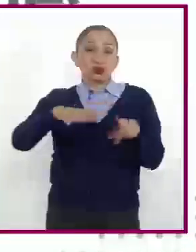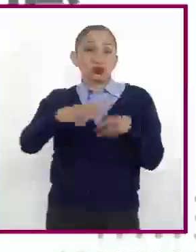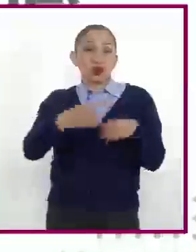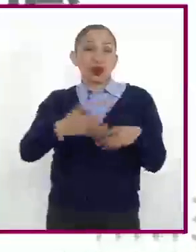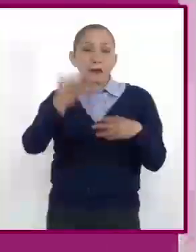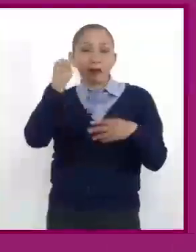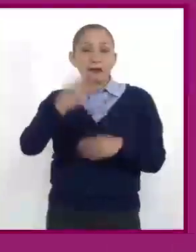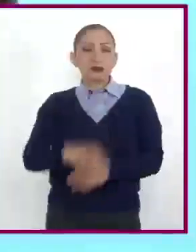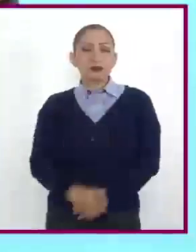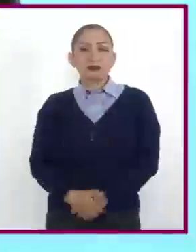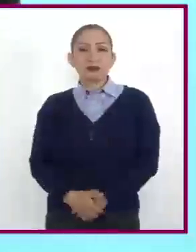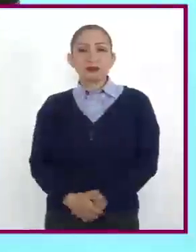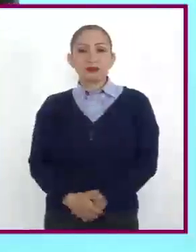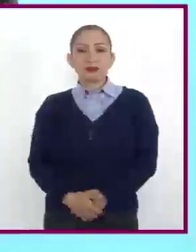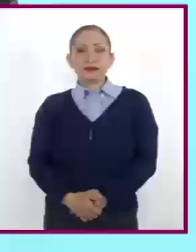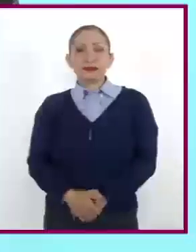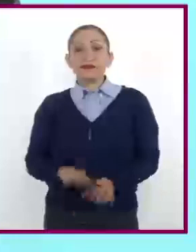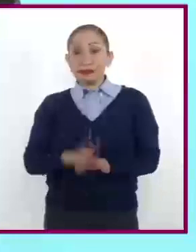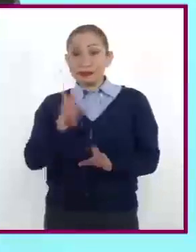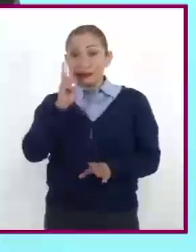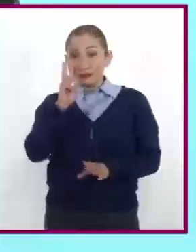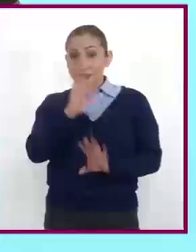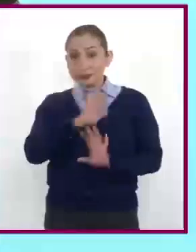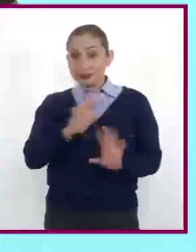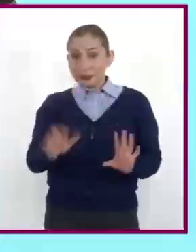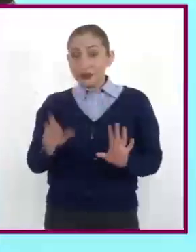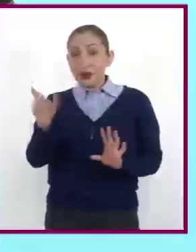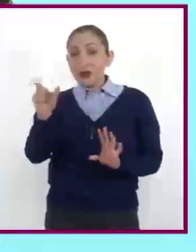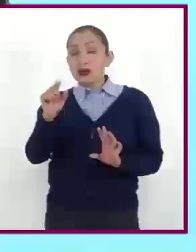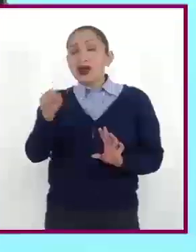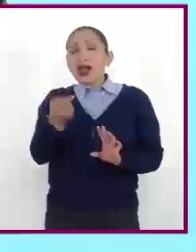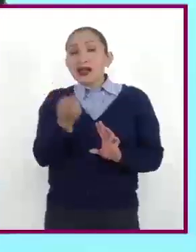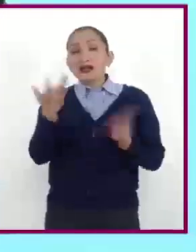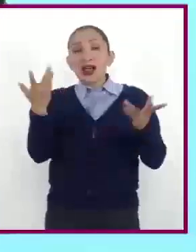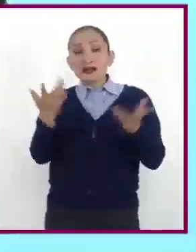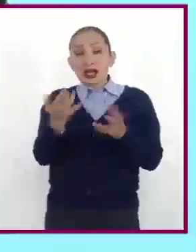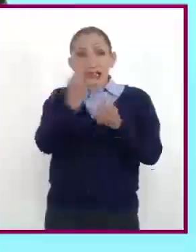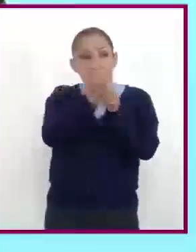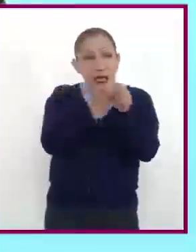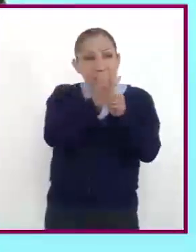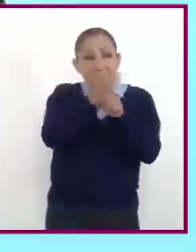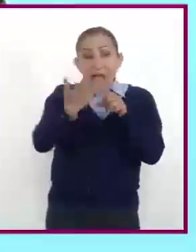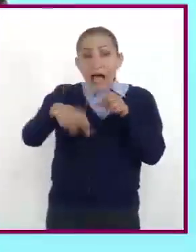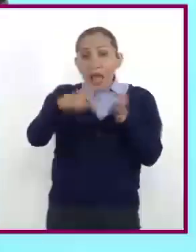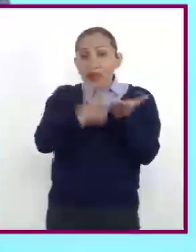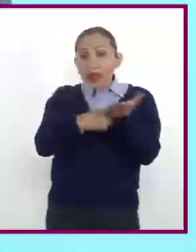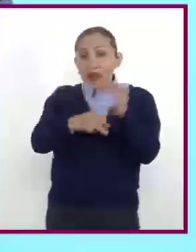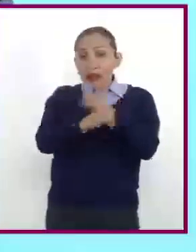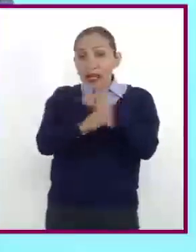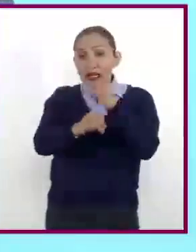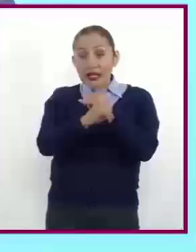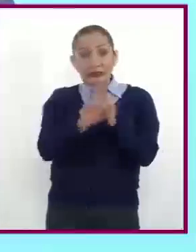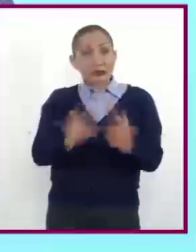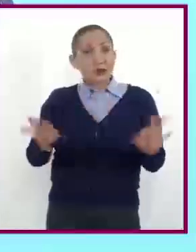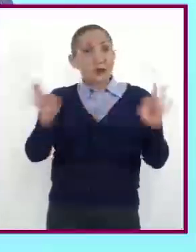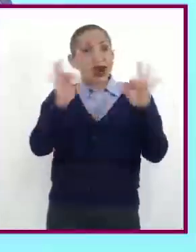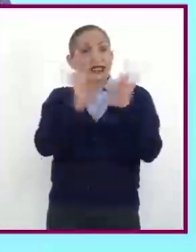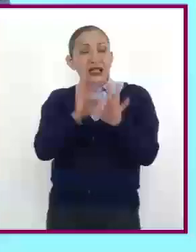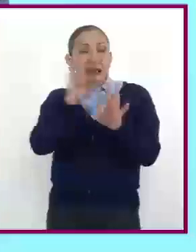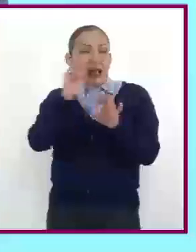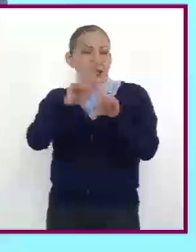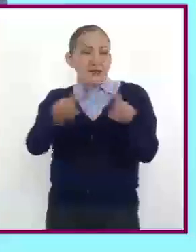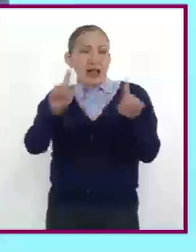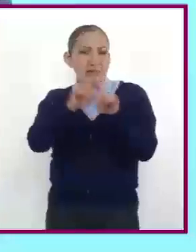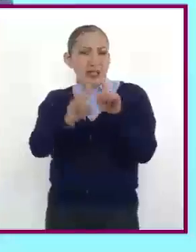de aprendizaje. Como han podido observar, cuando se trata de hacer consultas y búsquedas en Internet, es importante sortear